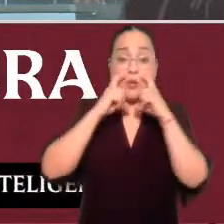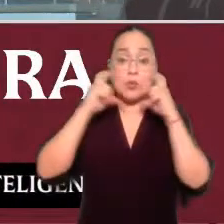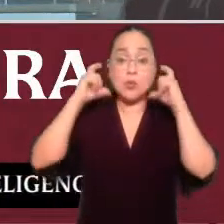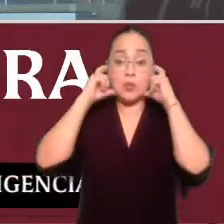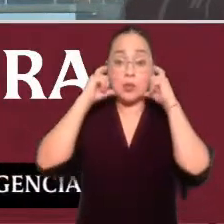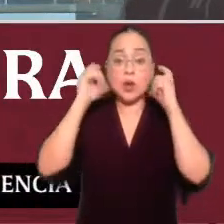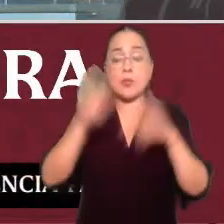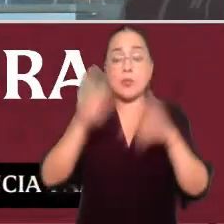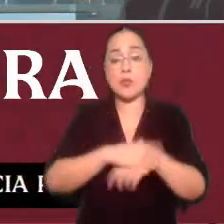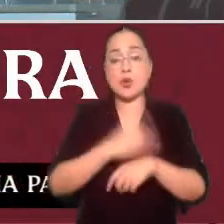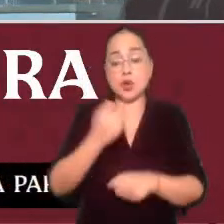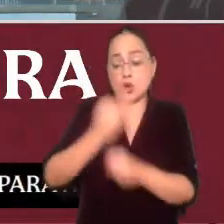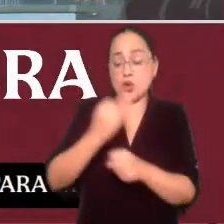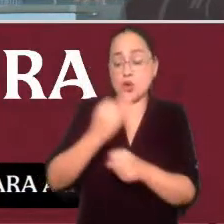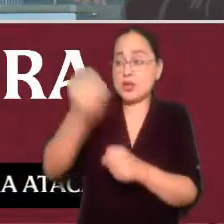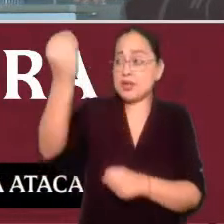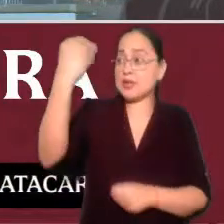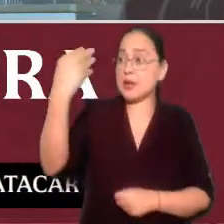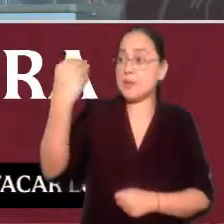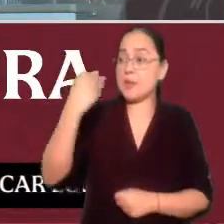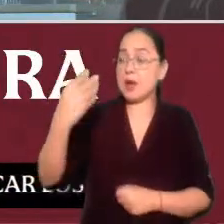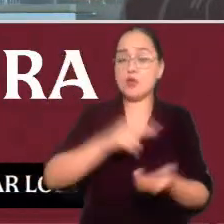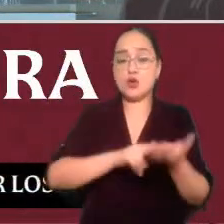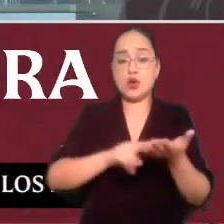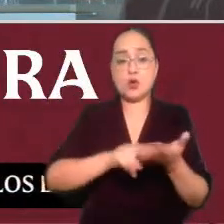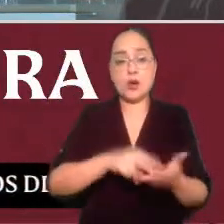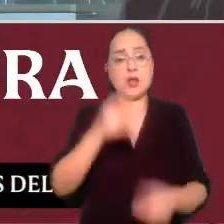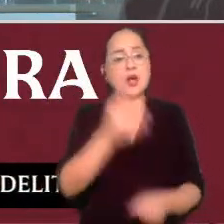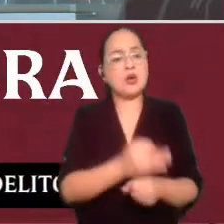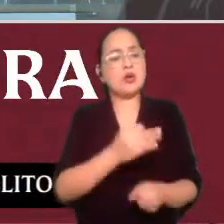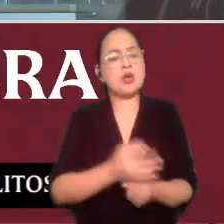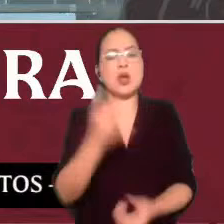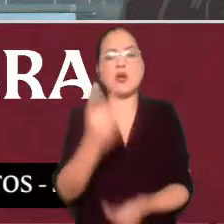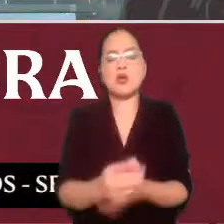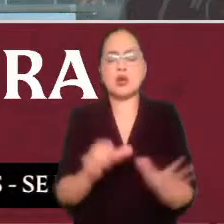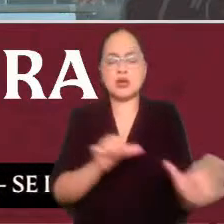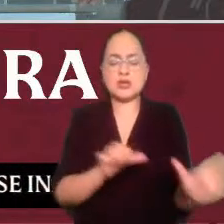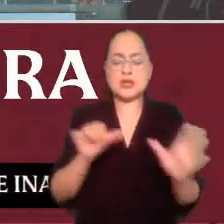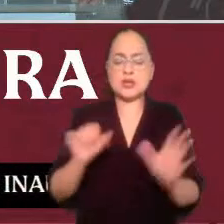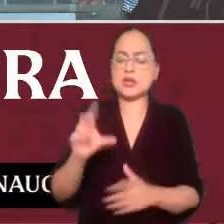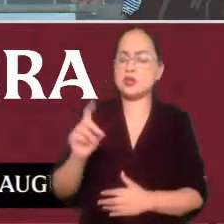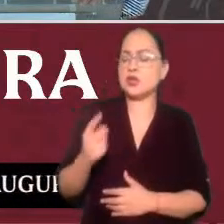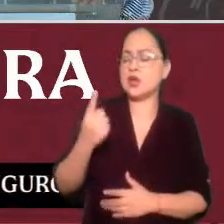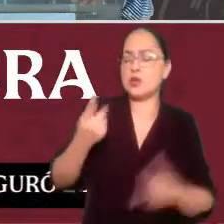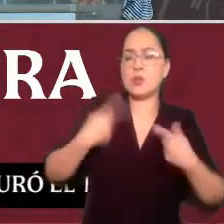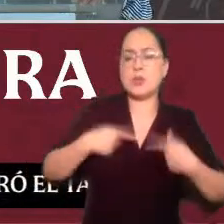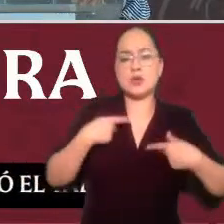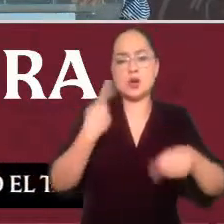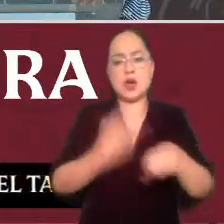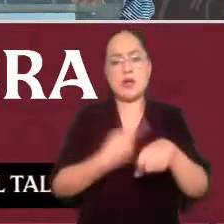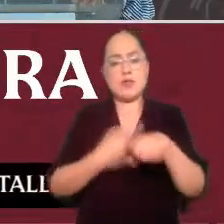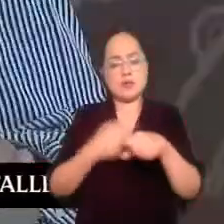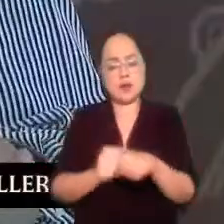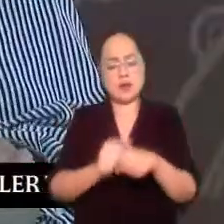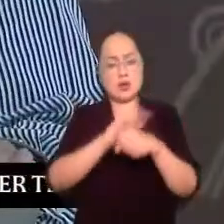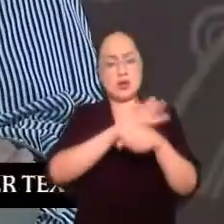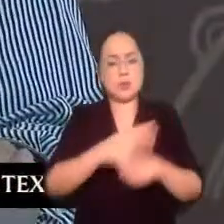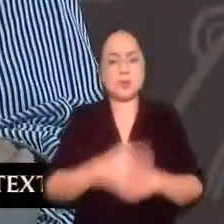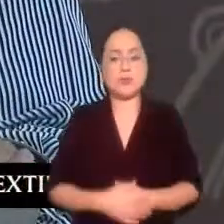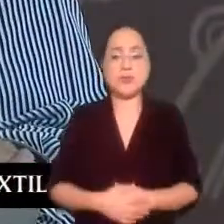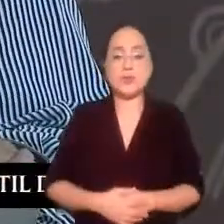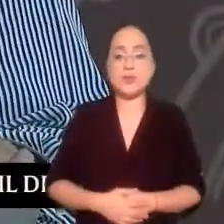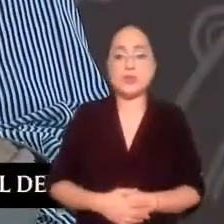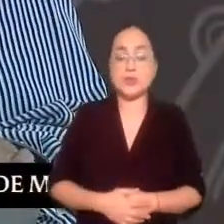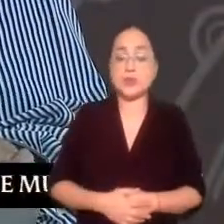semáforo verde y en actualidad hay 631 casos activos de COVID. Yo ya quisiera, Heidi.